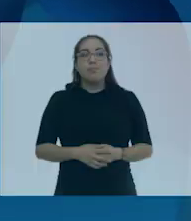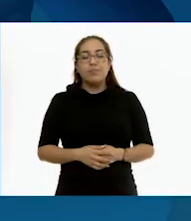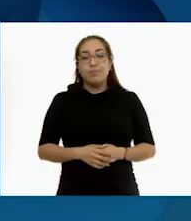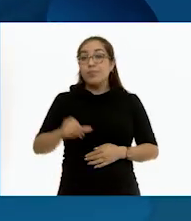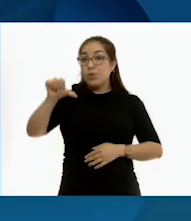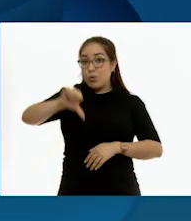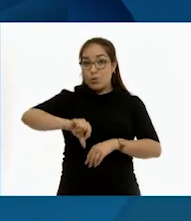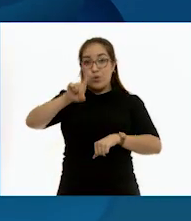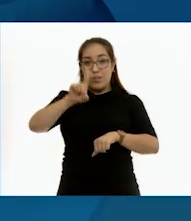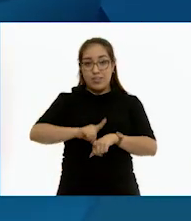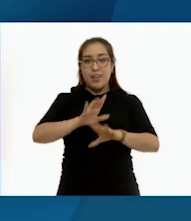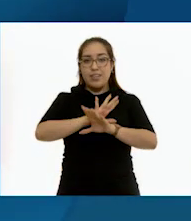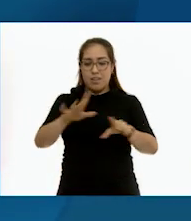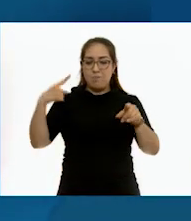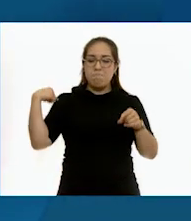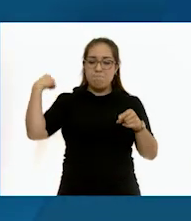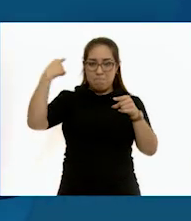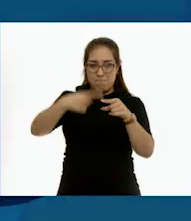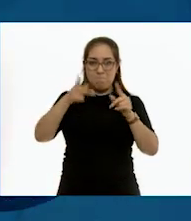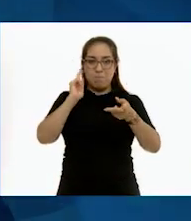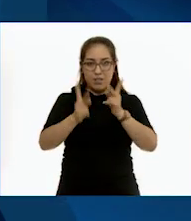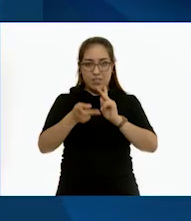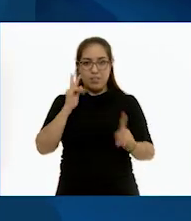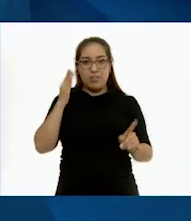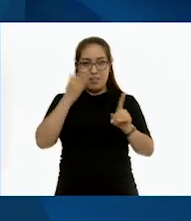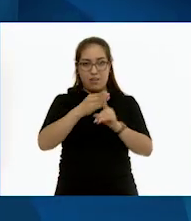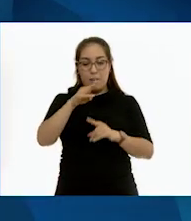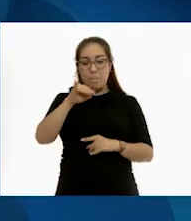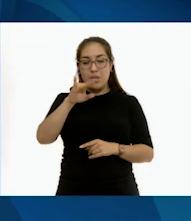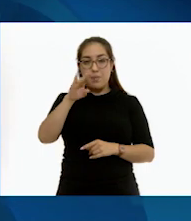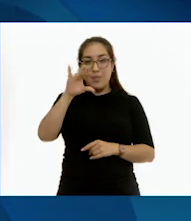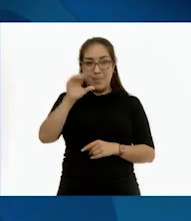El día de hoy hemos hablado de algunos aspectos de la mímica y de la